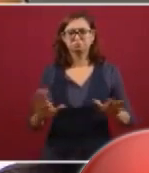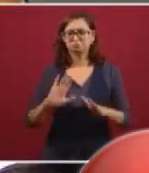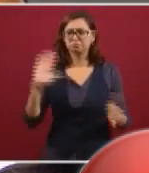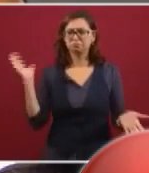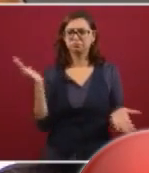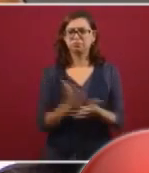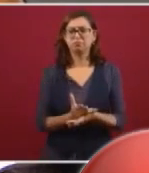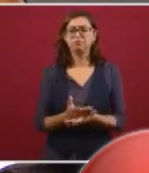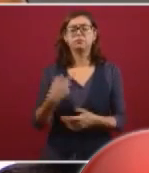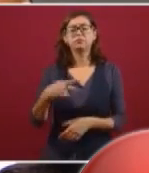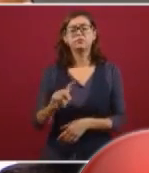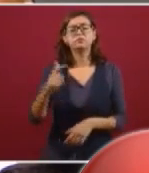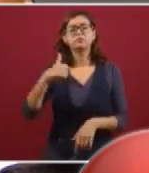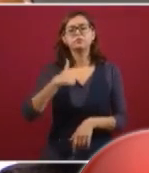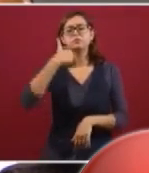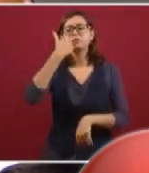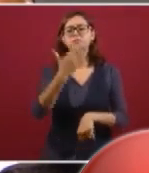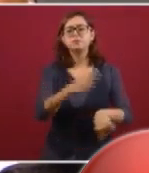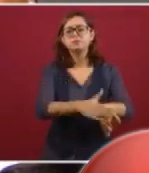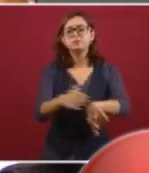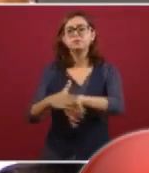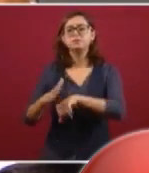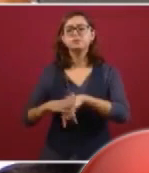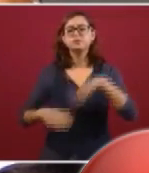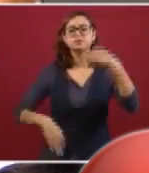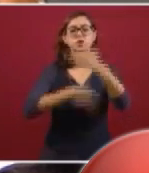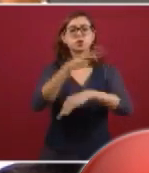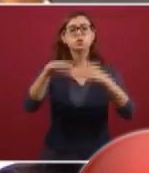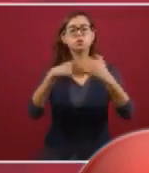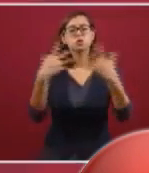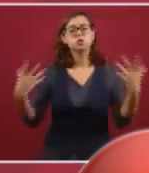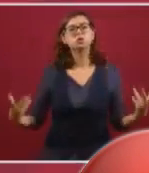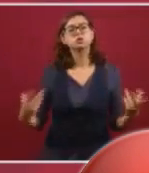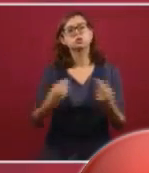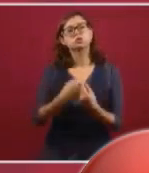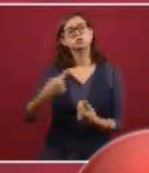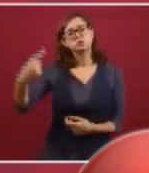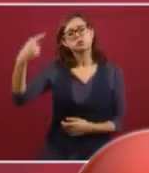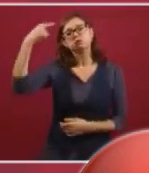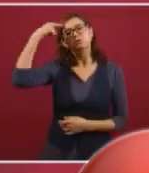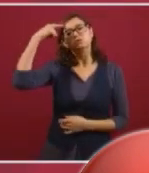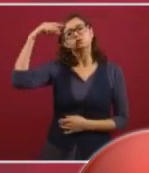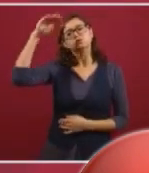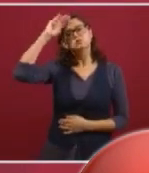quiero es llamar a la reflexión con esto.